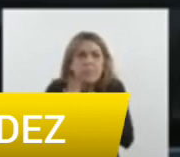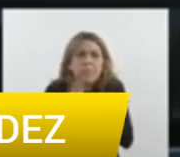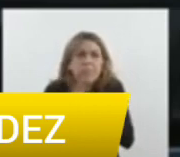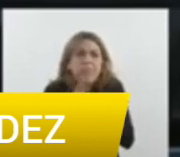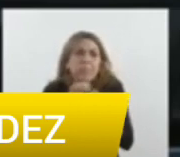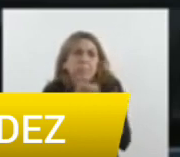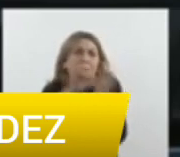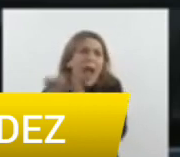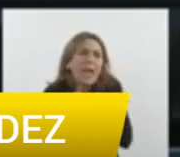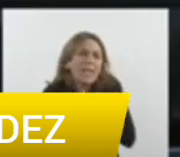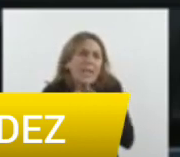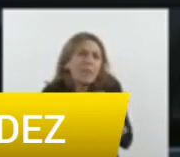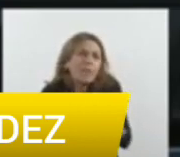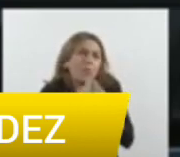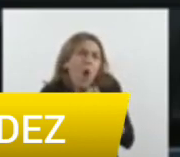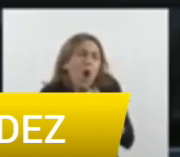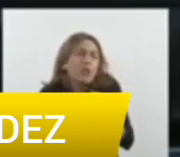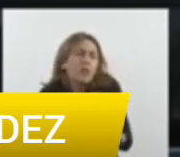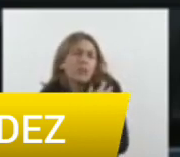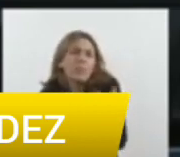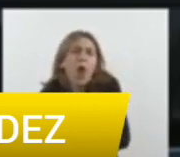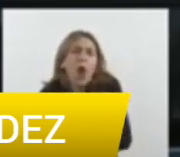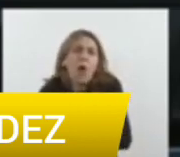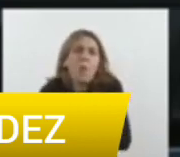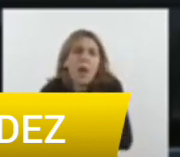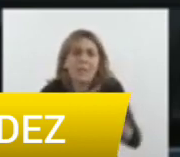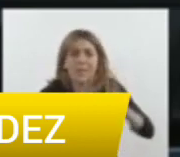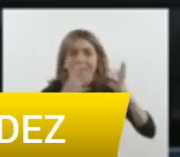millones de habitantes del globo terráqueo.